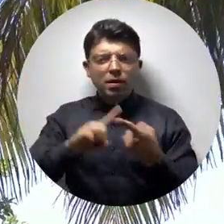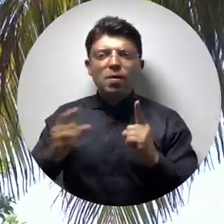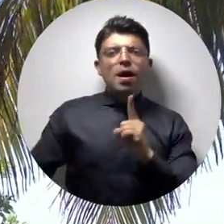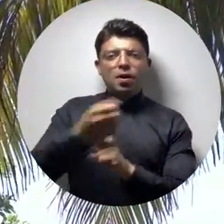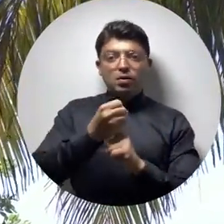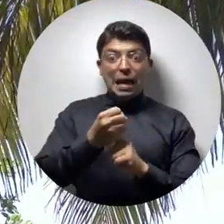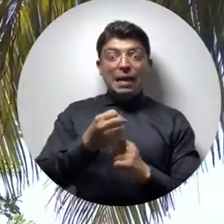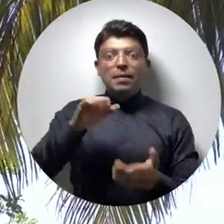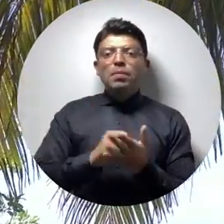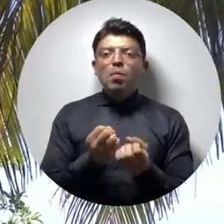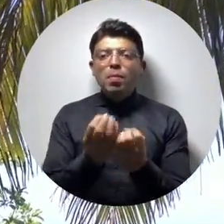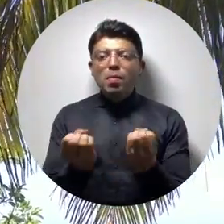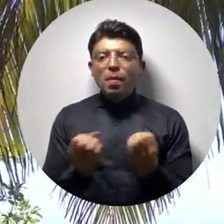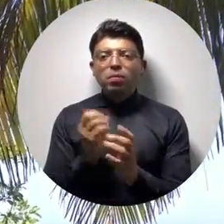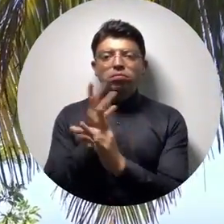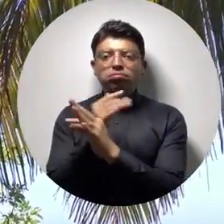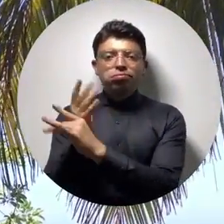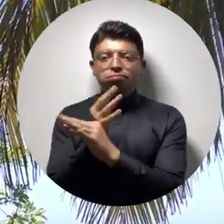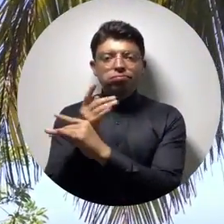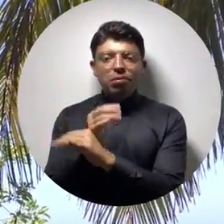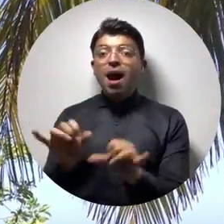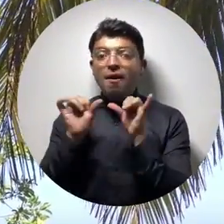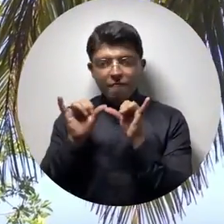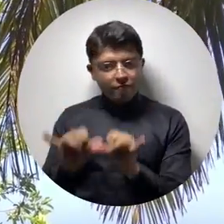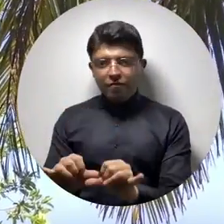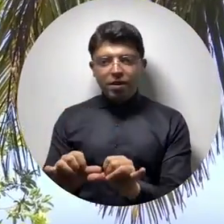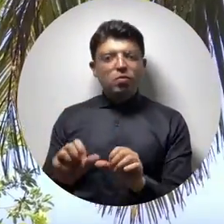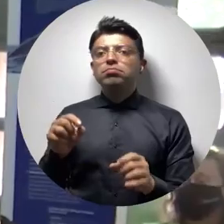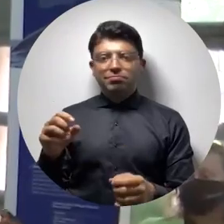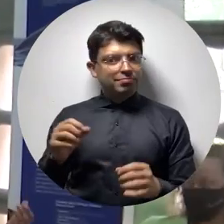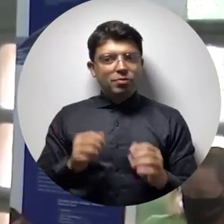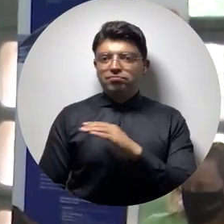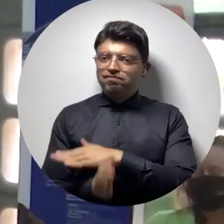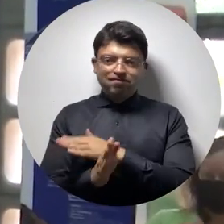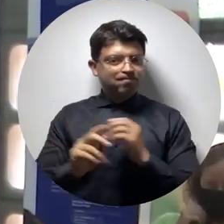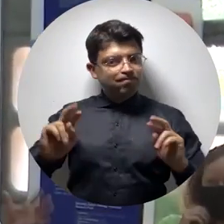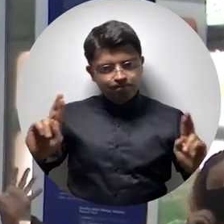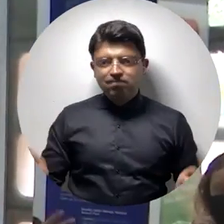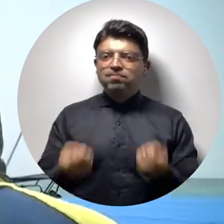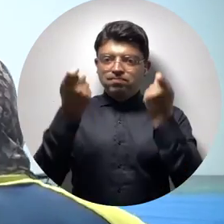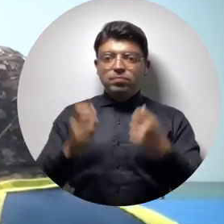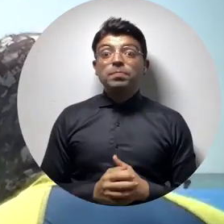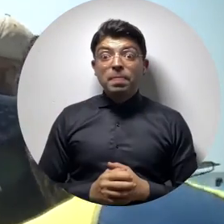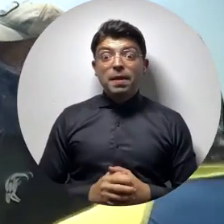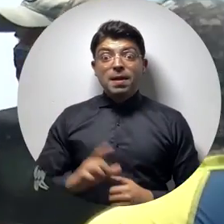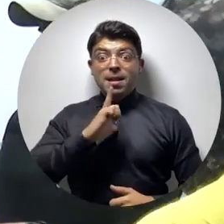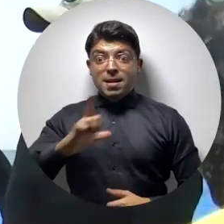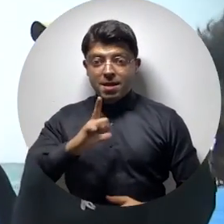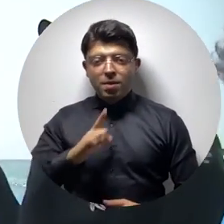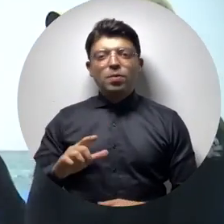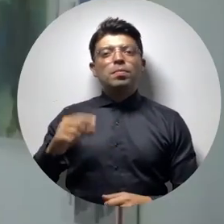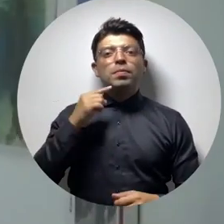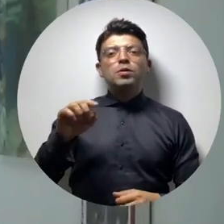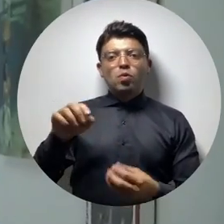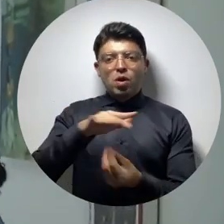que las larvas de coral se asienten más fácilmente y tengan una mayor sobrevivencia. La labor de investigación liderada por Ecomares,